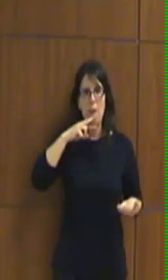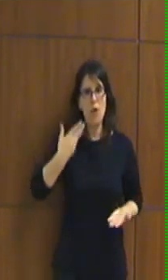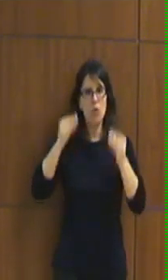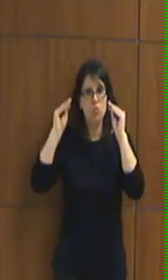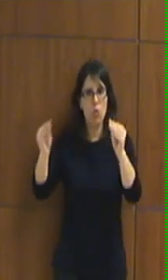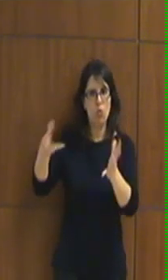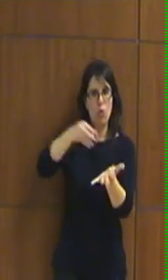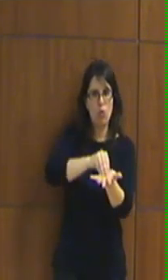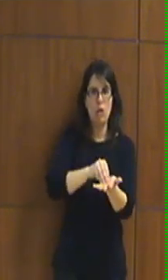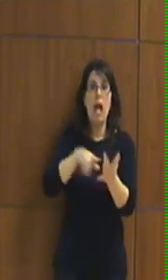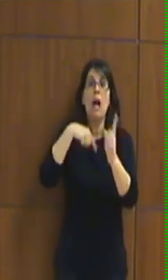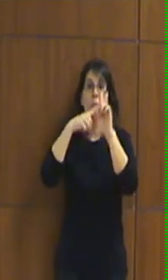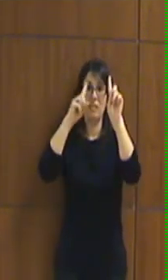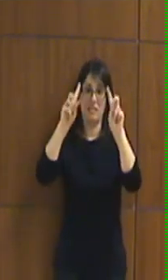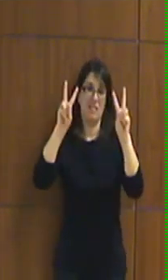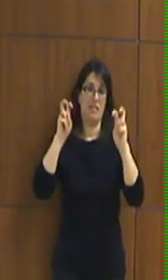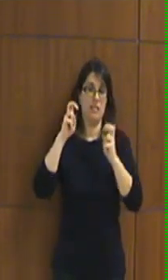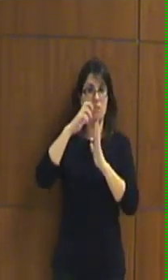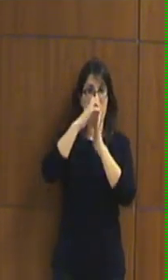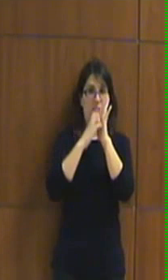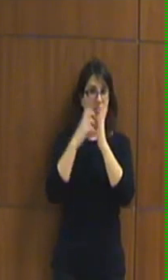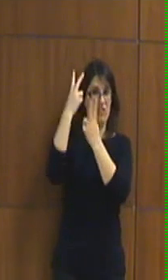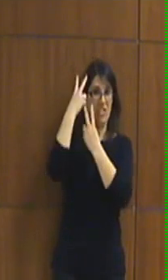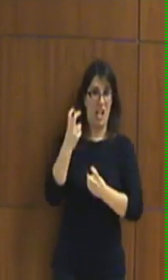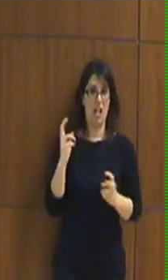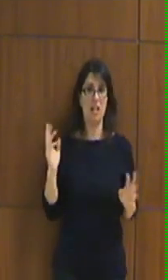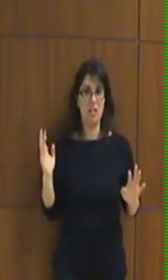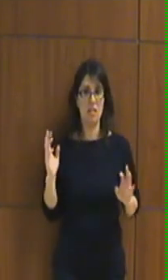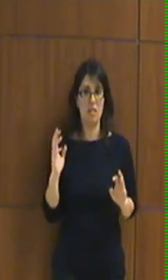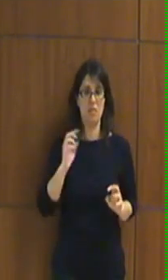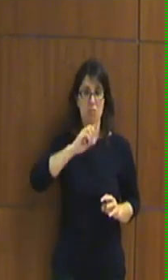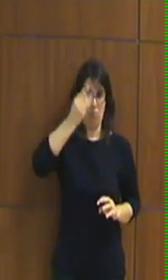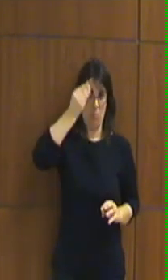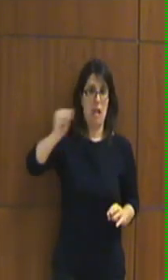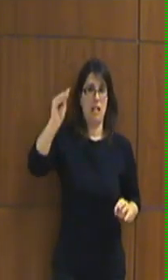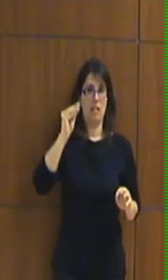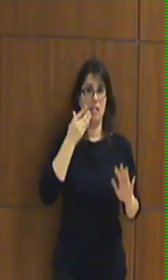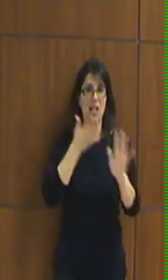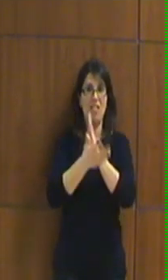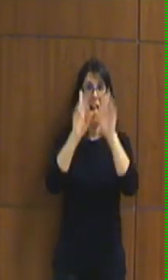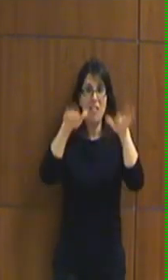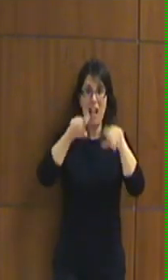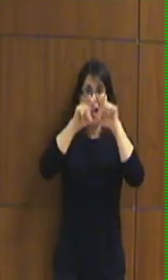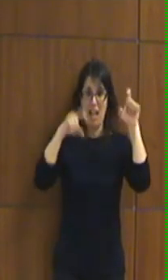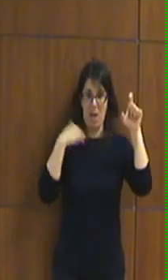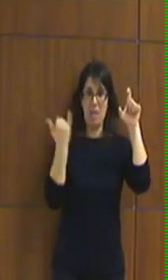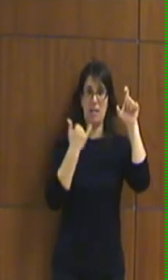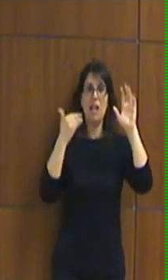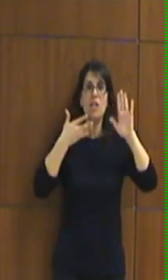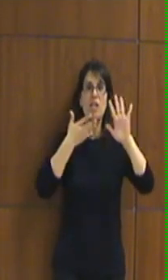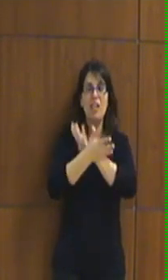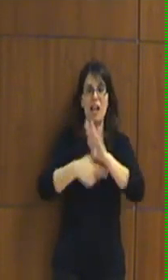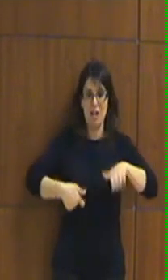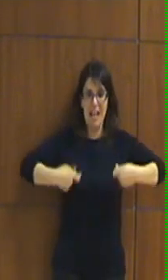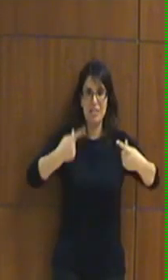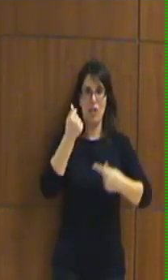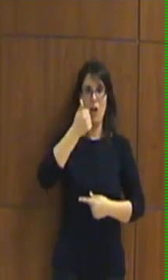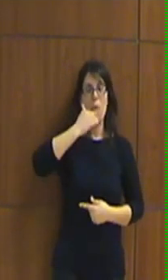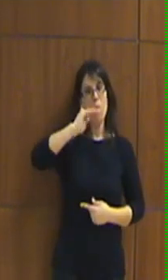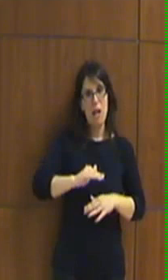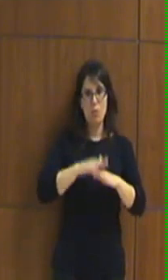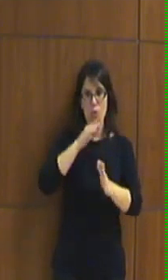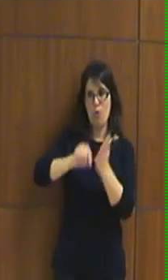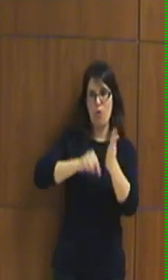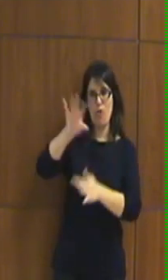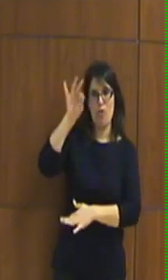valores fiscales, que esa es otra. Es decir, bueno, pues además es que usted como empresario va a ganar dinero o va a gastar menos dinero, ¿no? Es decir, yo